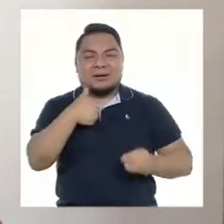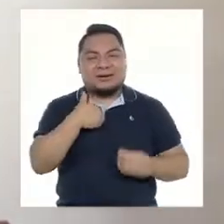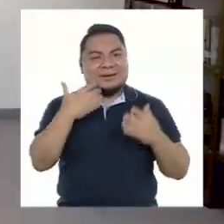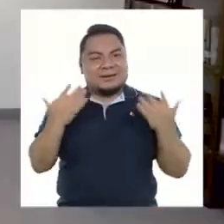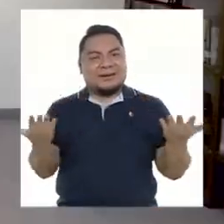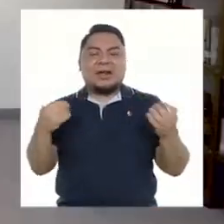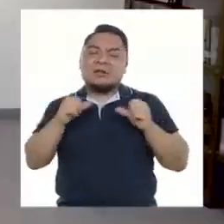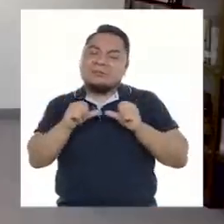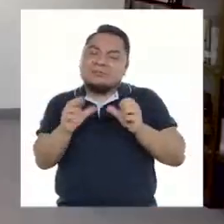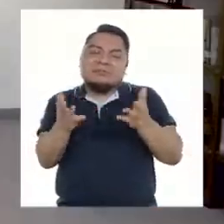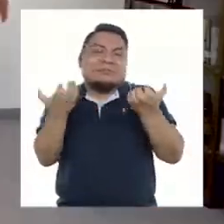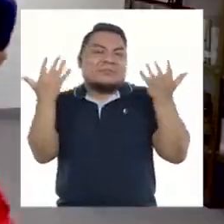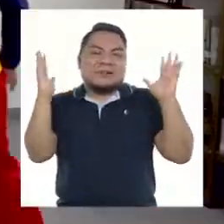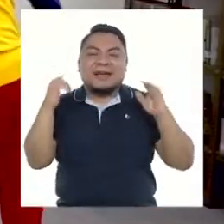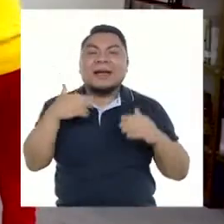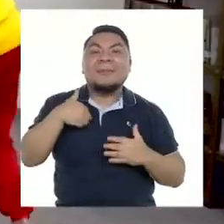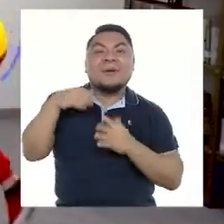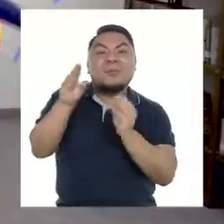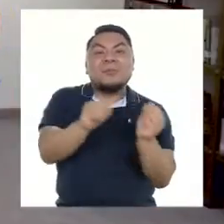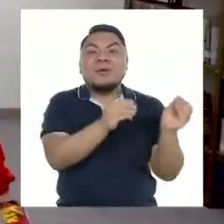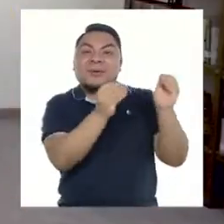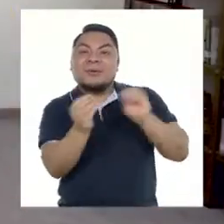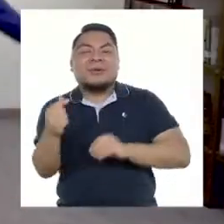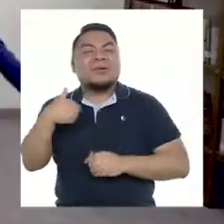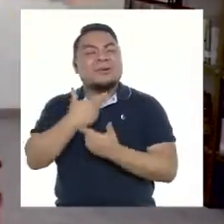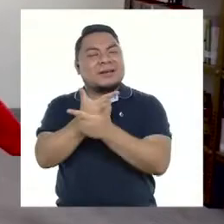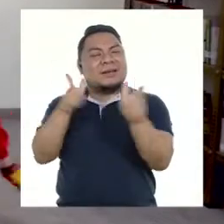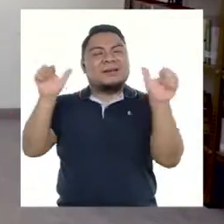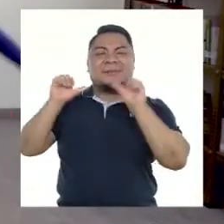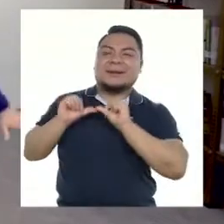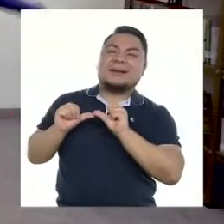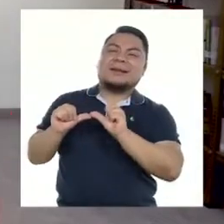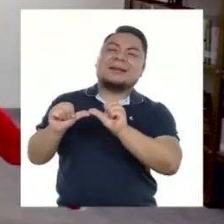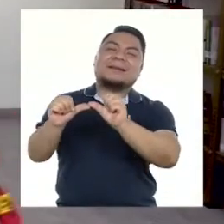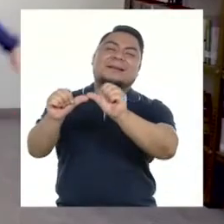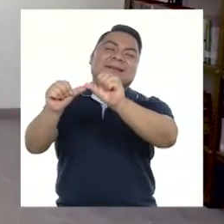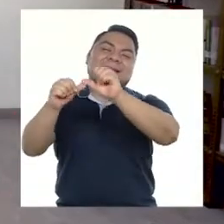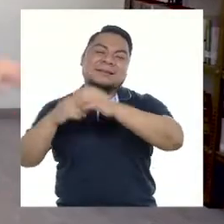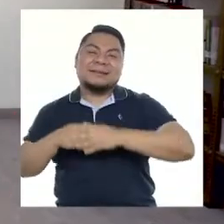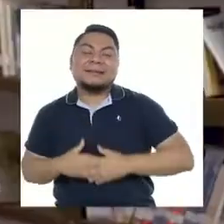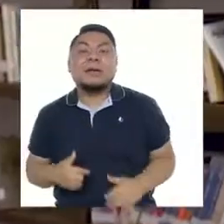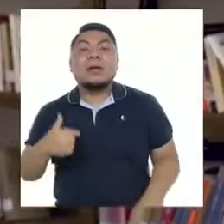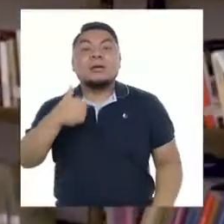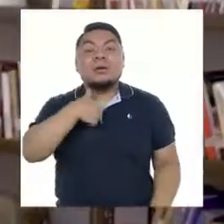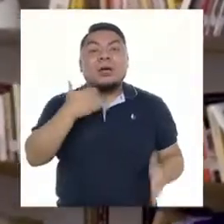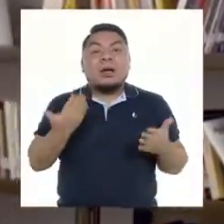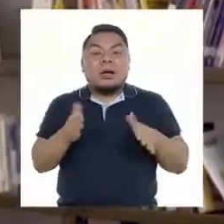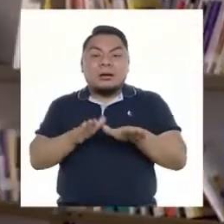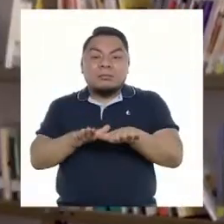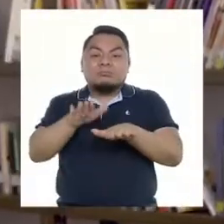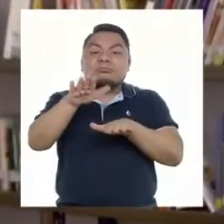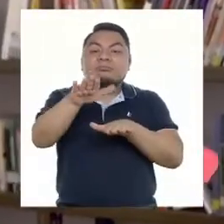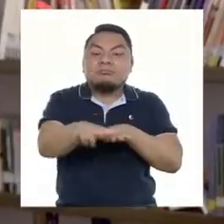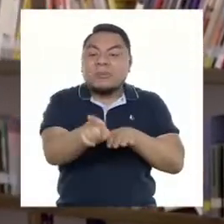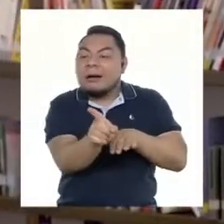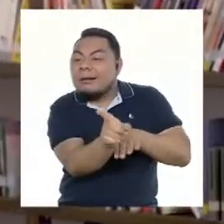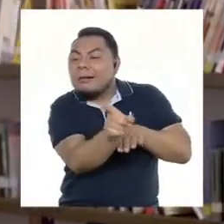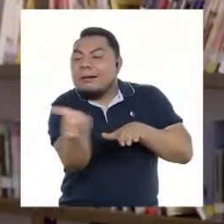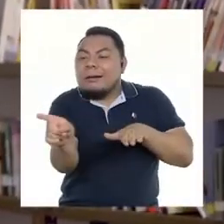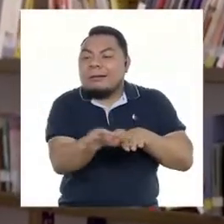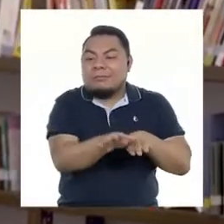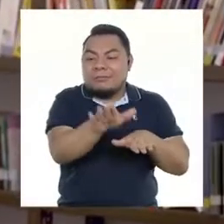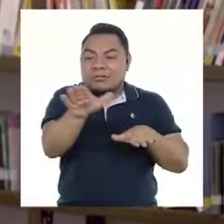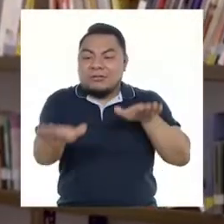Me muevo como quiero, me muevo sin parar. Doy un paso hacia el